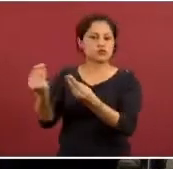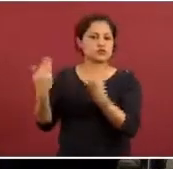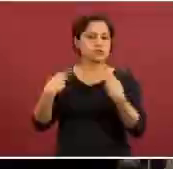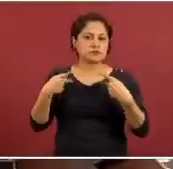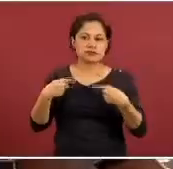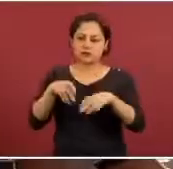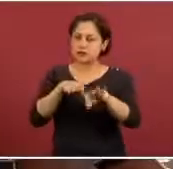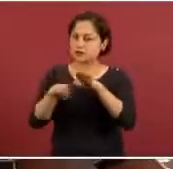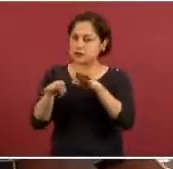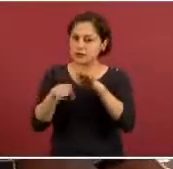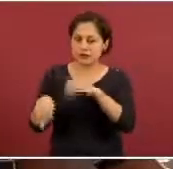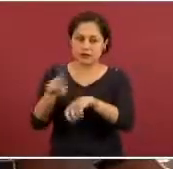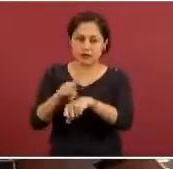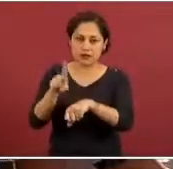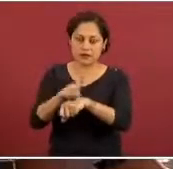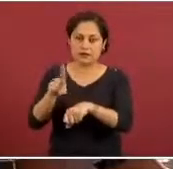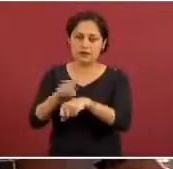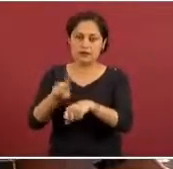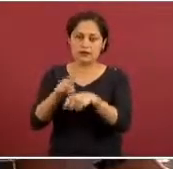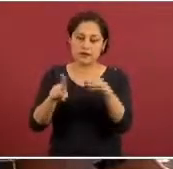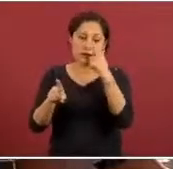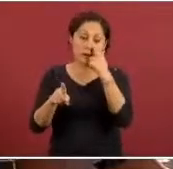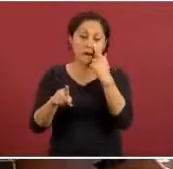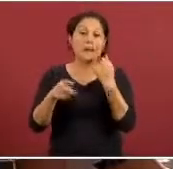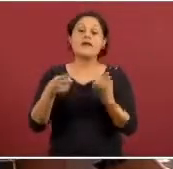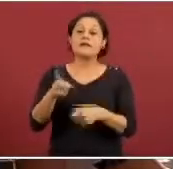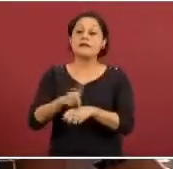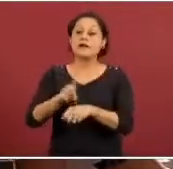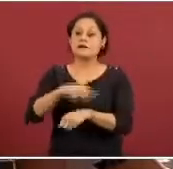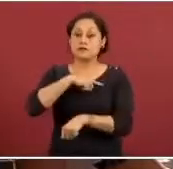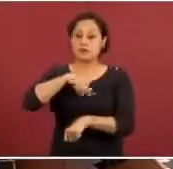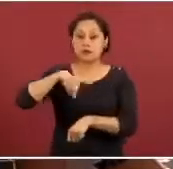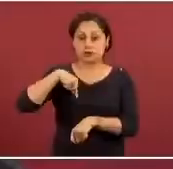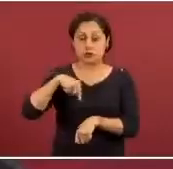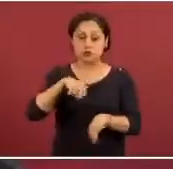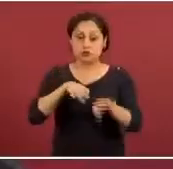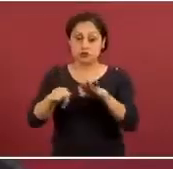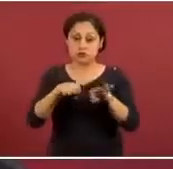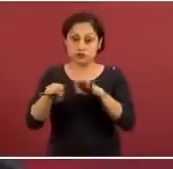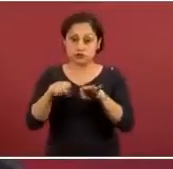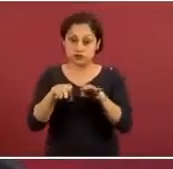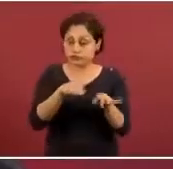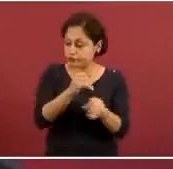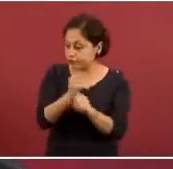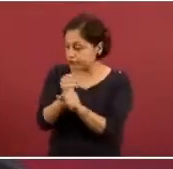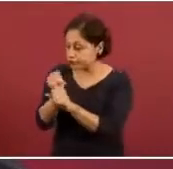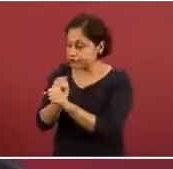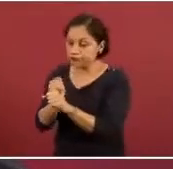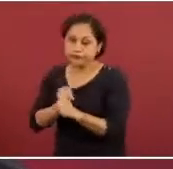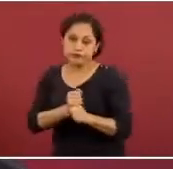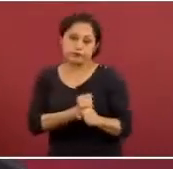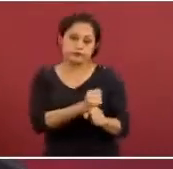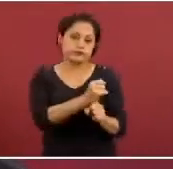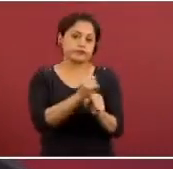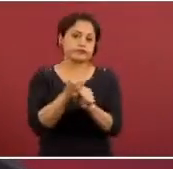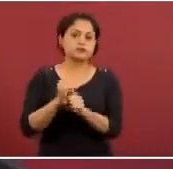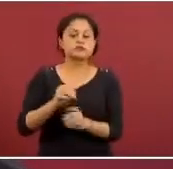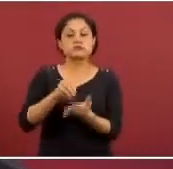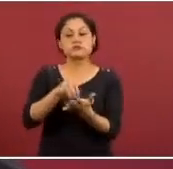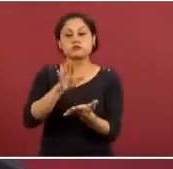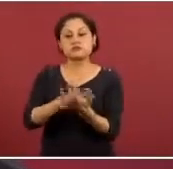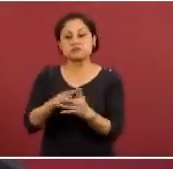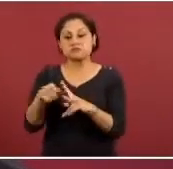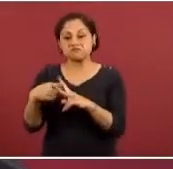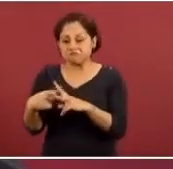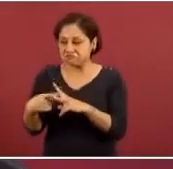días estamos haciendo análisis específico en la Dirección General de Epidemiología como parte de toda esta información para poderla brindar a todo el